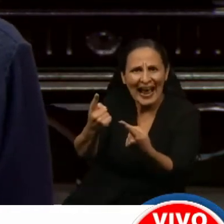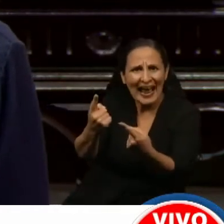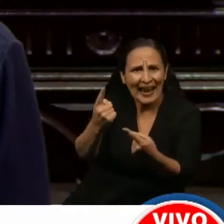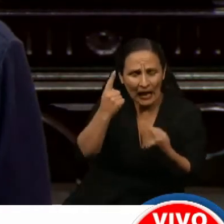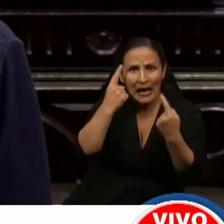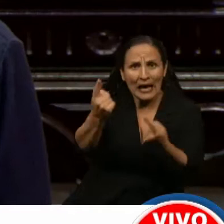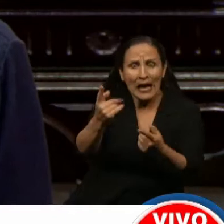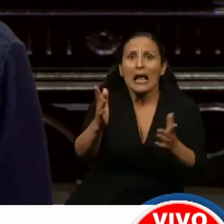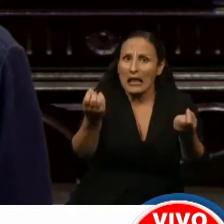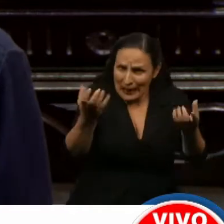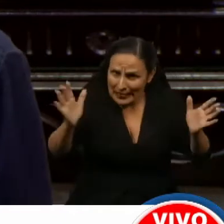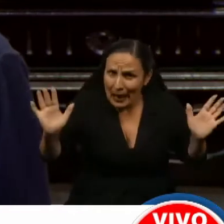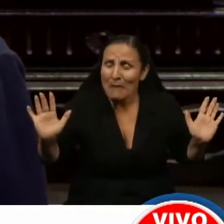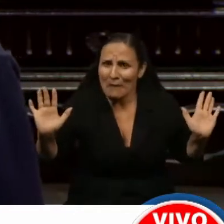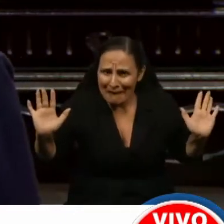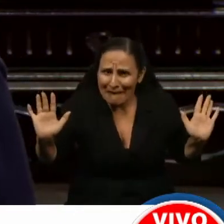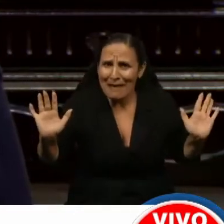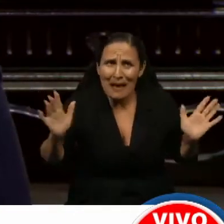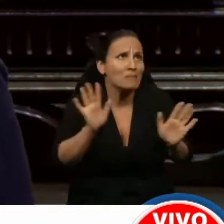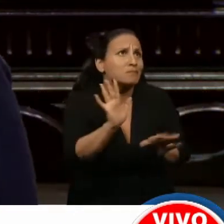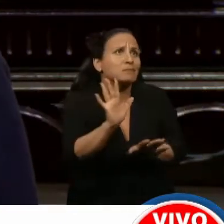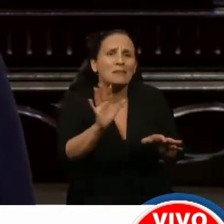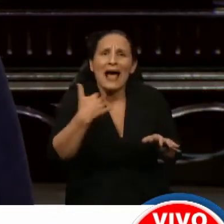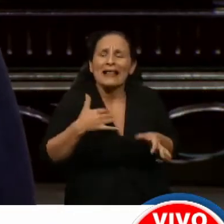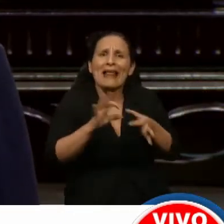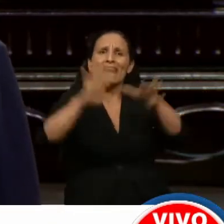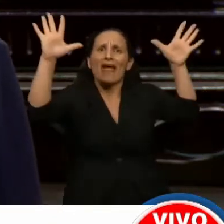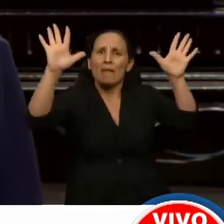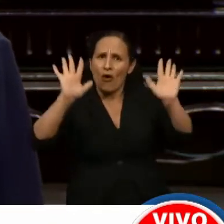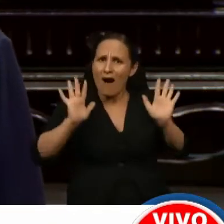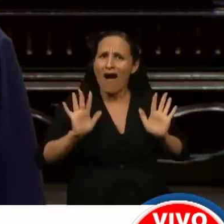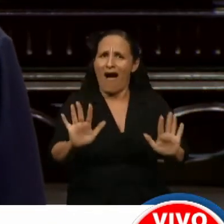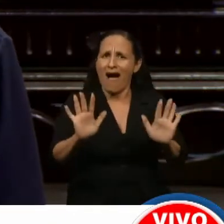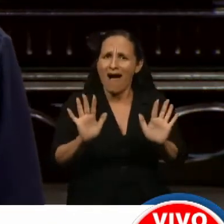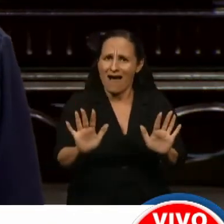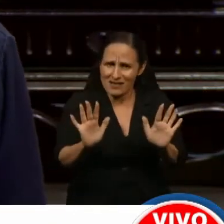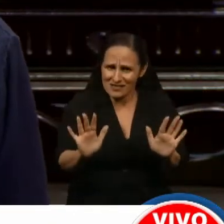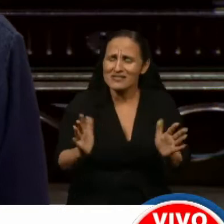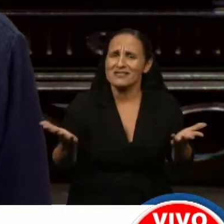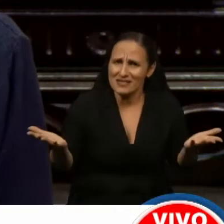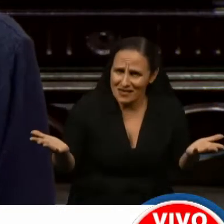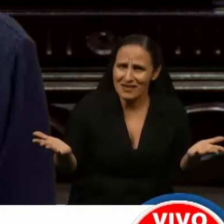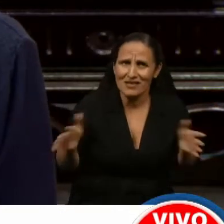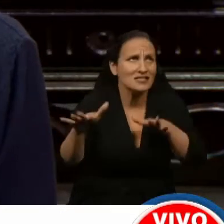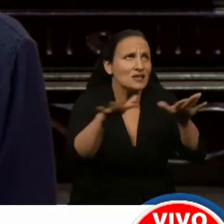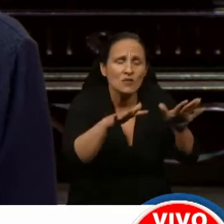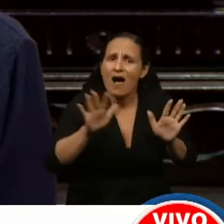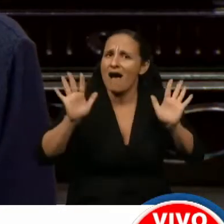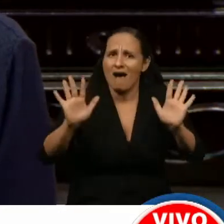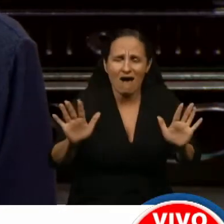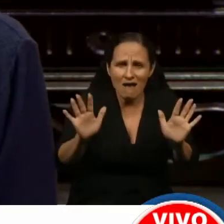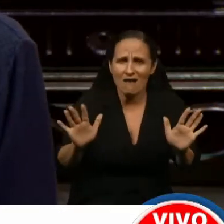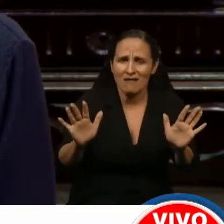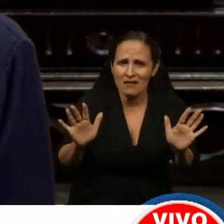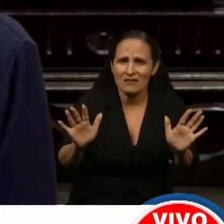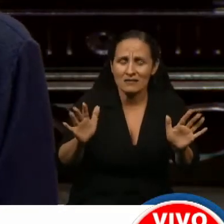porque les cree, y está bien que así sea, porque esa es la democracia argentina y así deben definirse las situaciones.